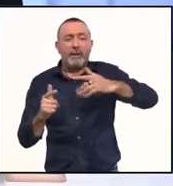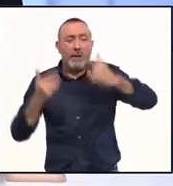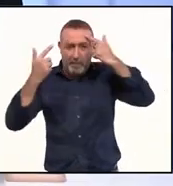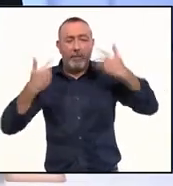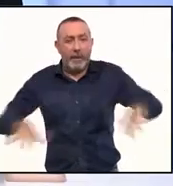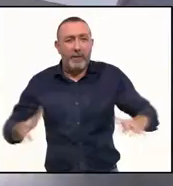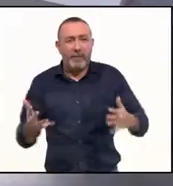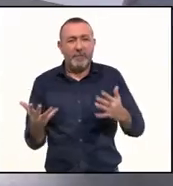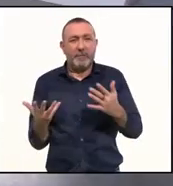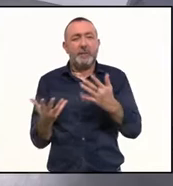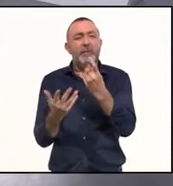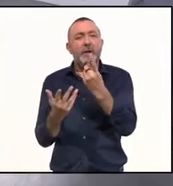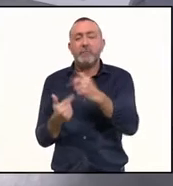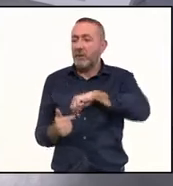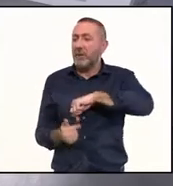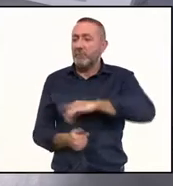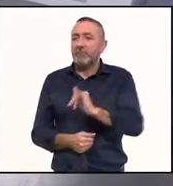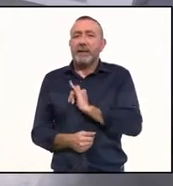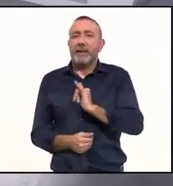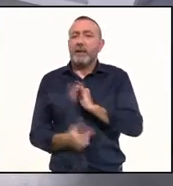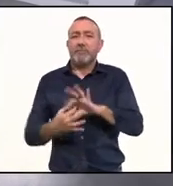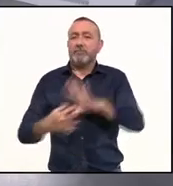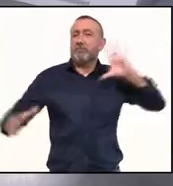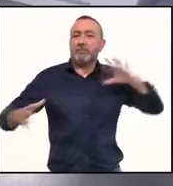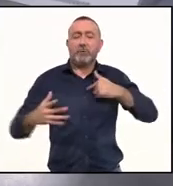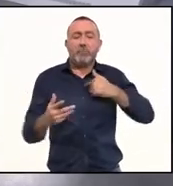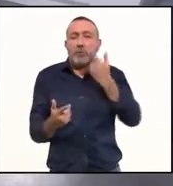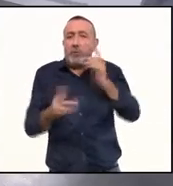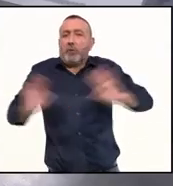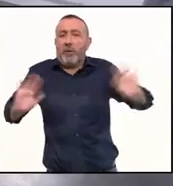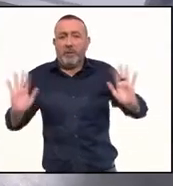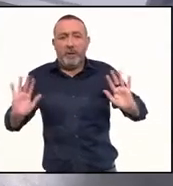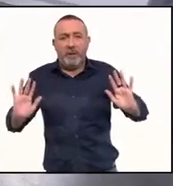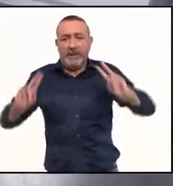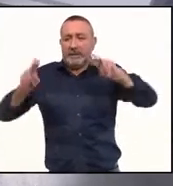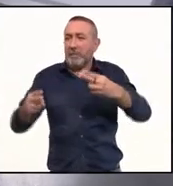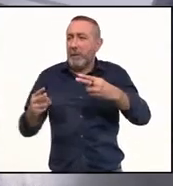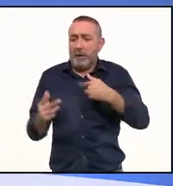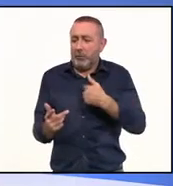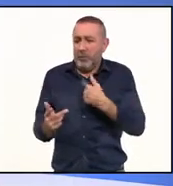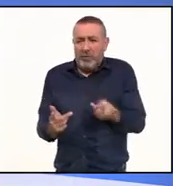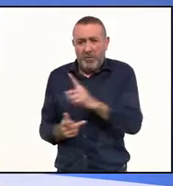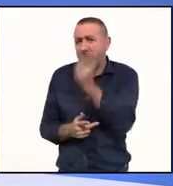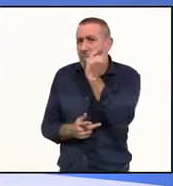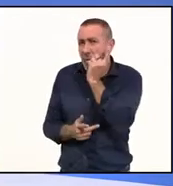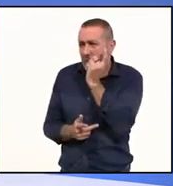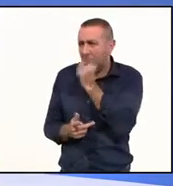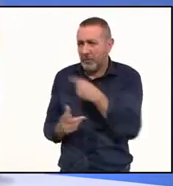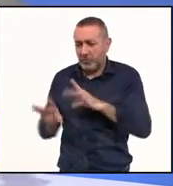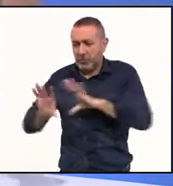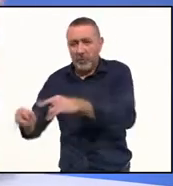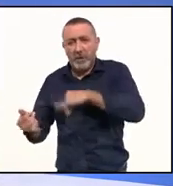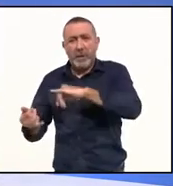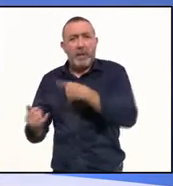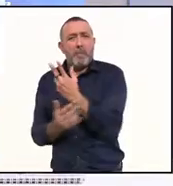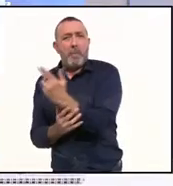identificarte con esto que es lo ha dicho muy bien al principio estaba conmigo que yo le control del móvil a mi novia y no la dejo que un